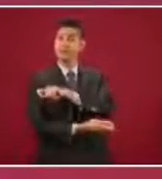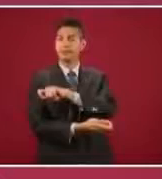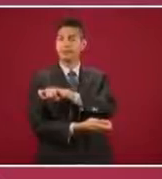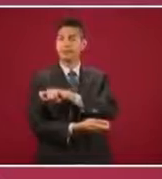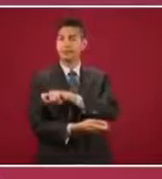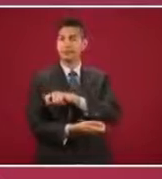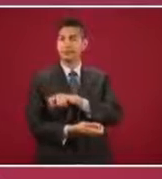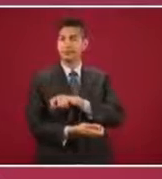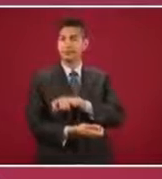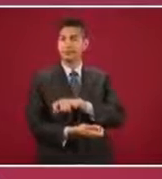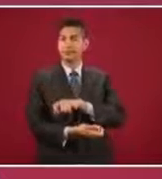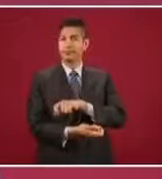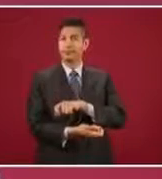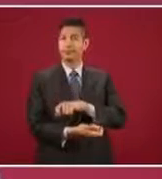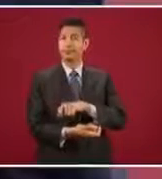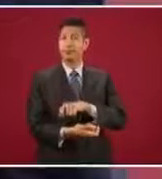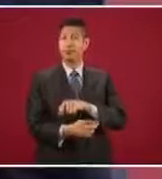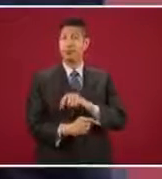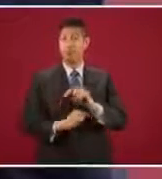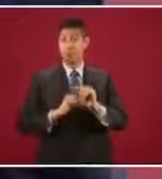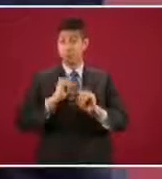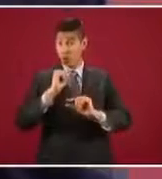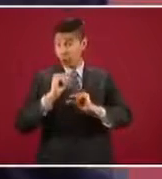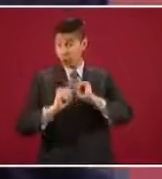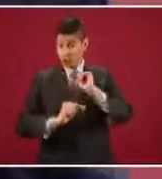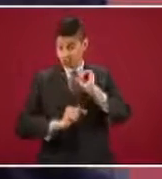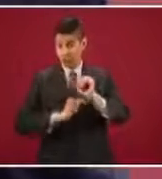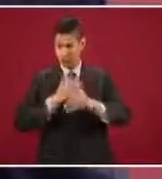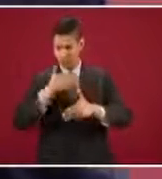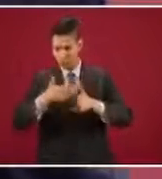es un proceso que se ha venido dando.